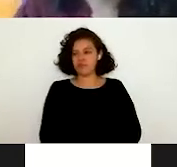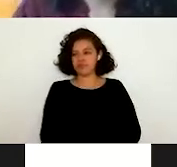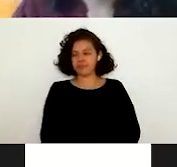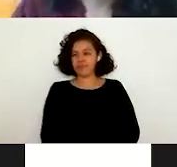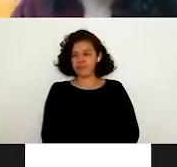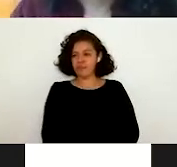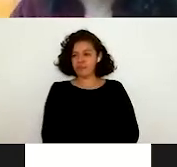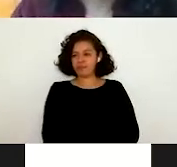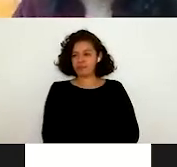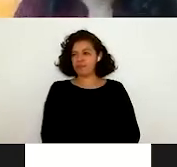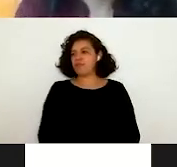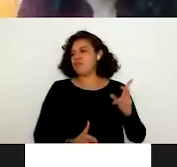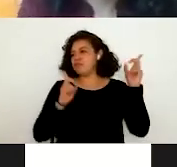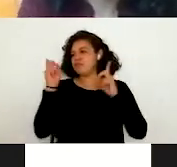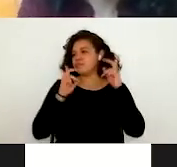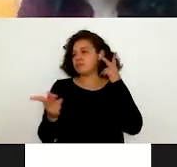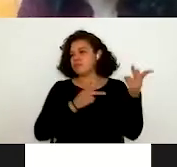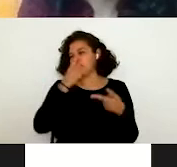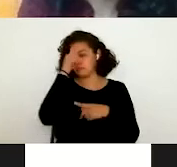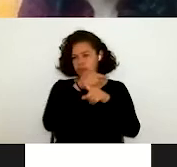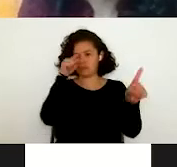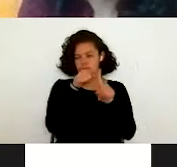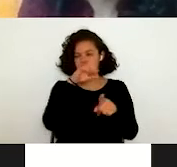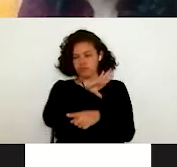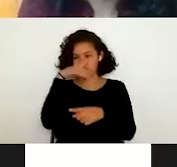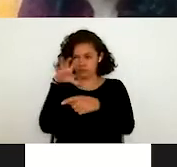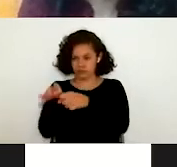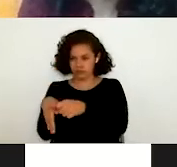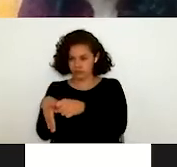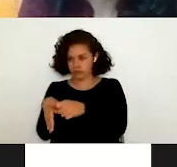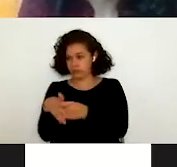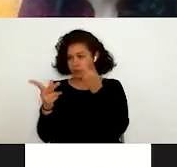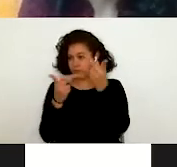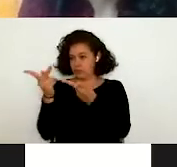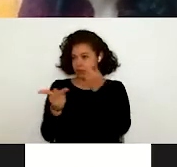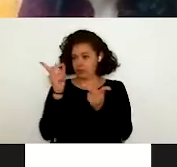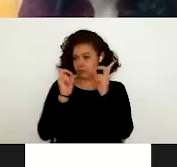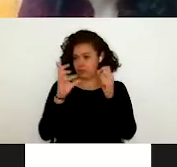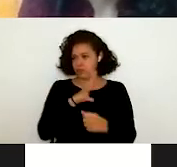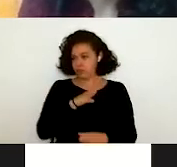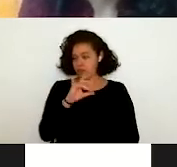¿Alguna duda o pregunta con el objetivo, con los objetivos específicos?